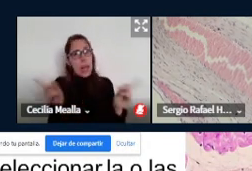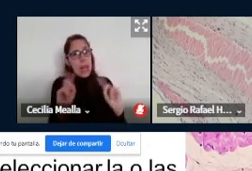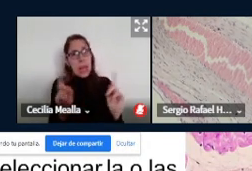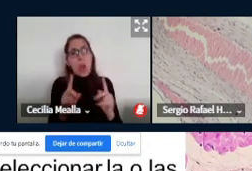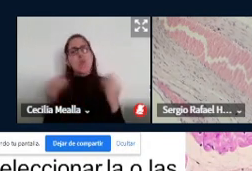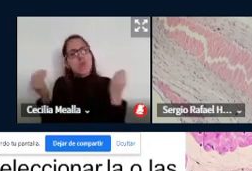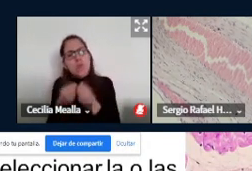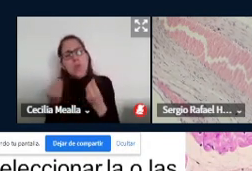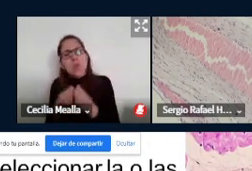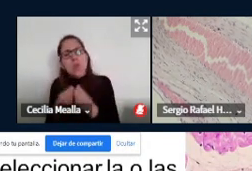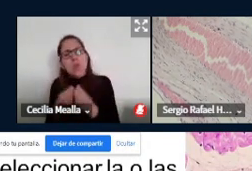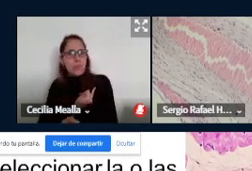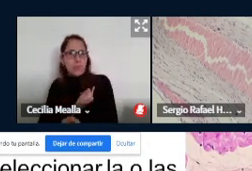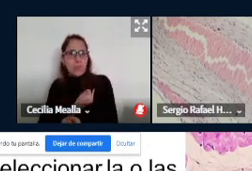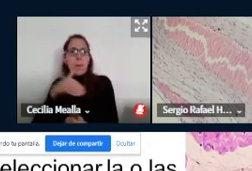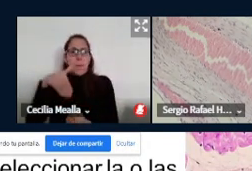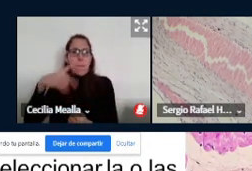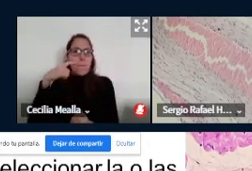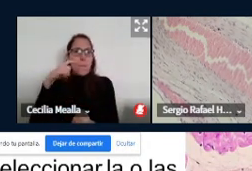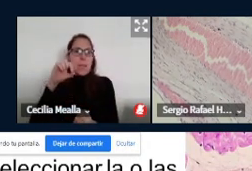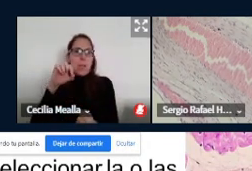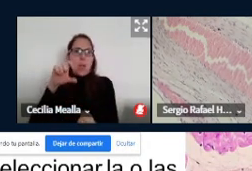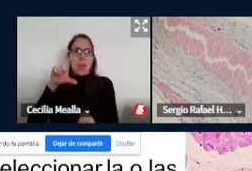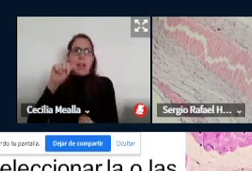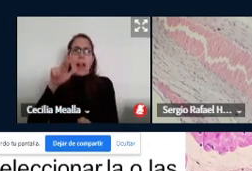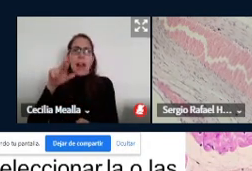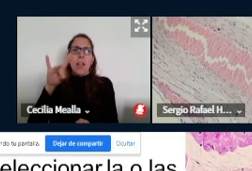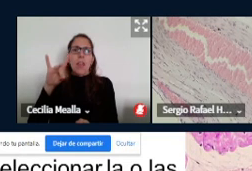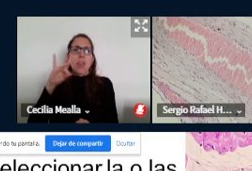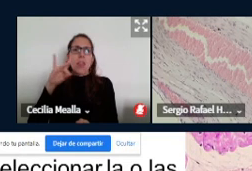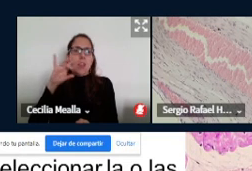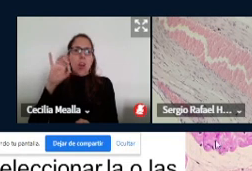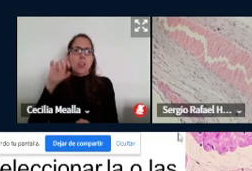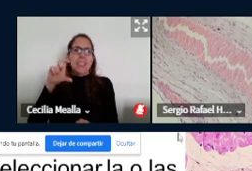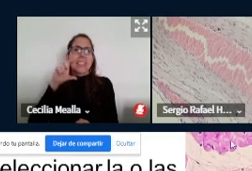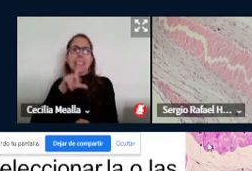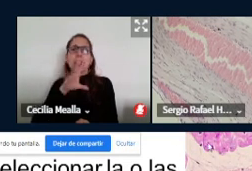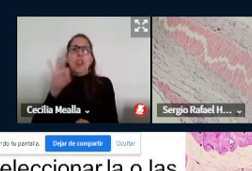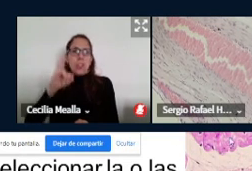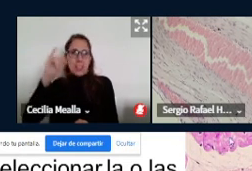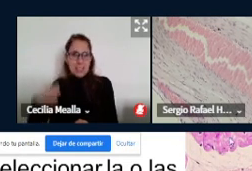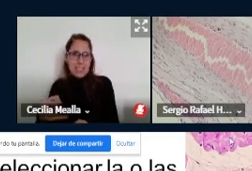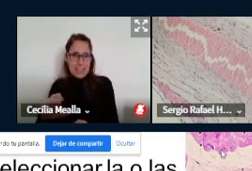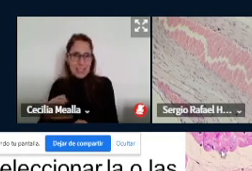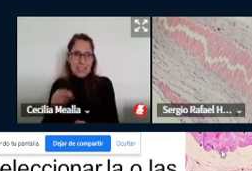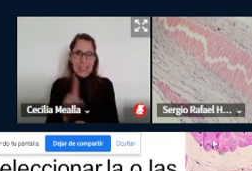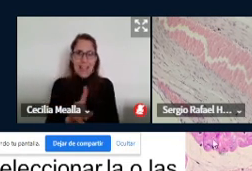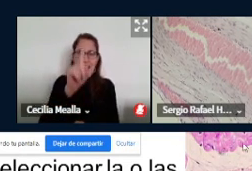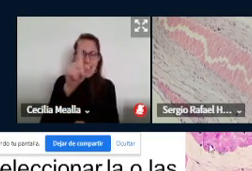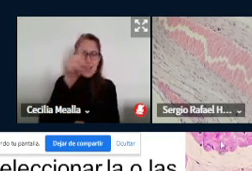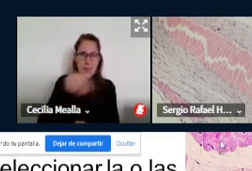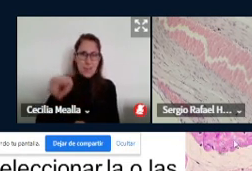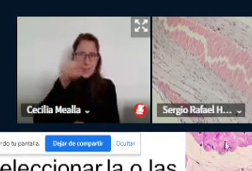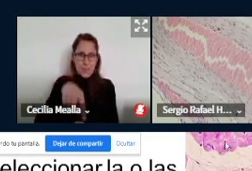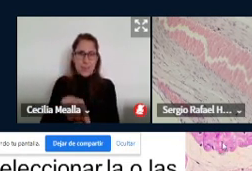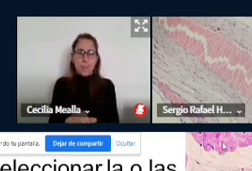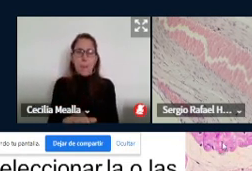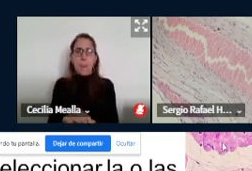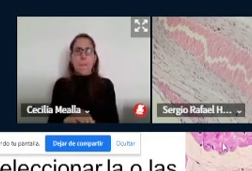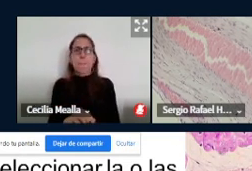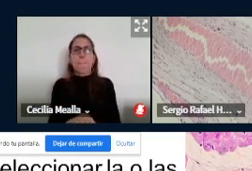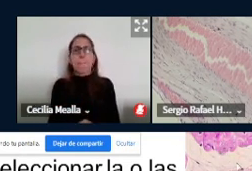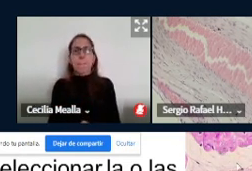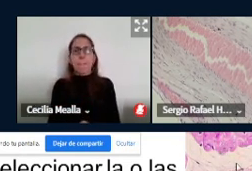son abundantes es en un miocardiocito típico del músculo cardíaco. Acá. En este